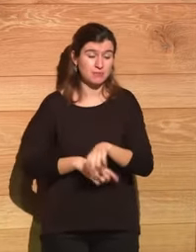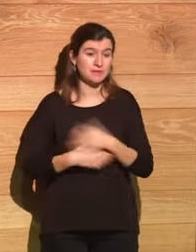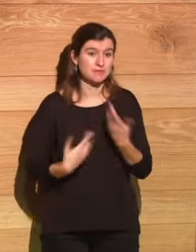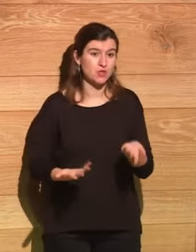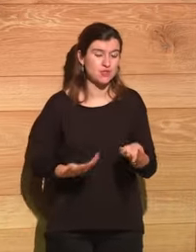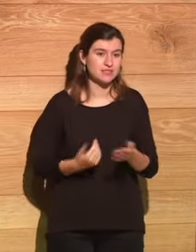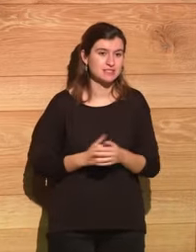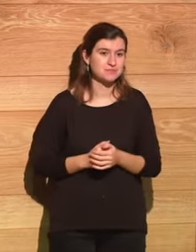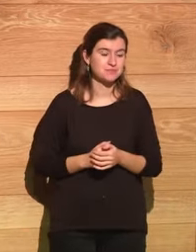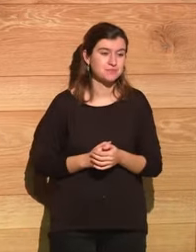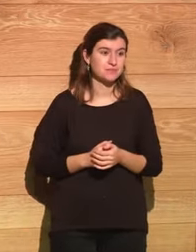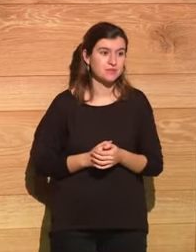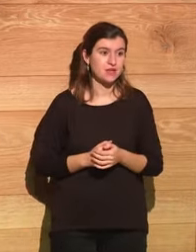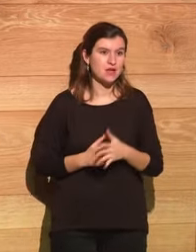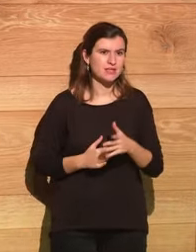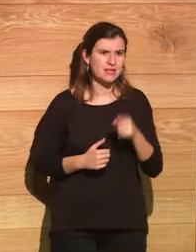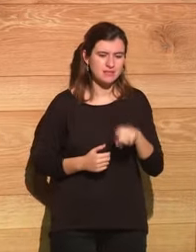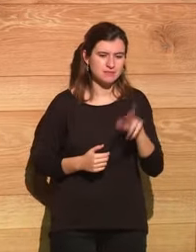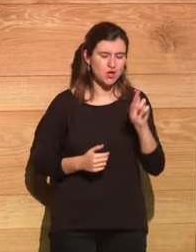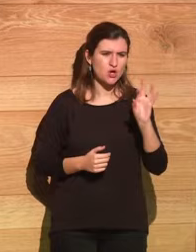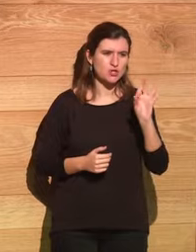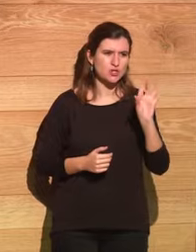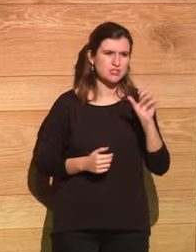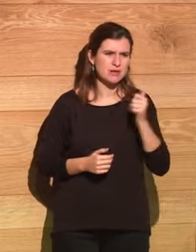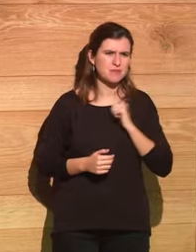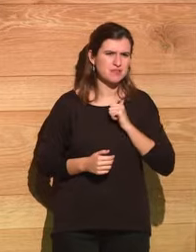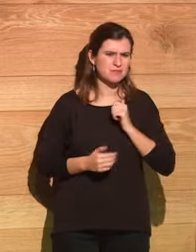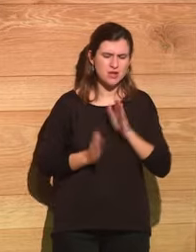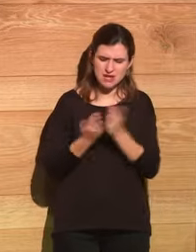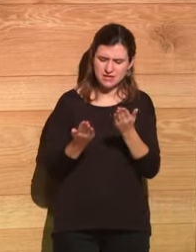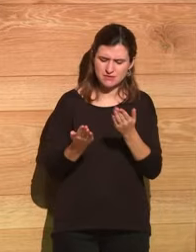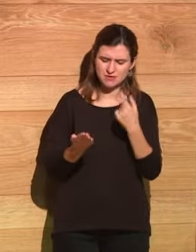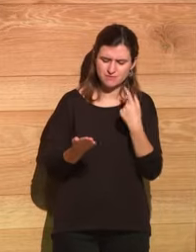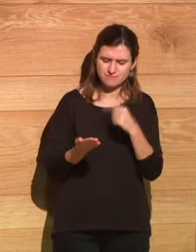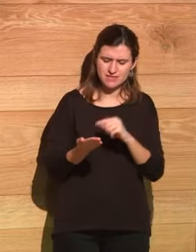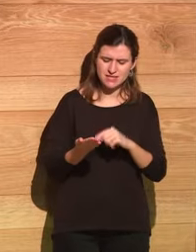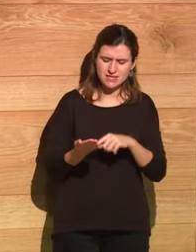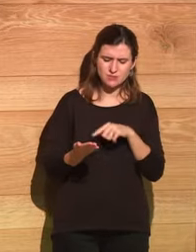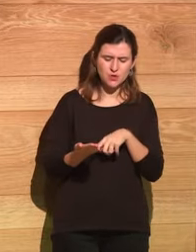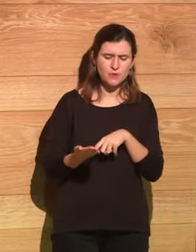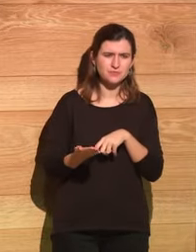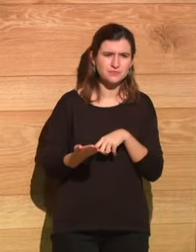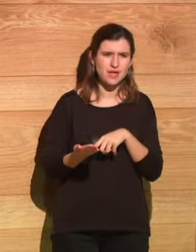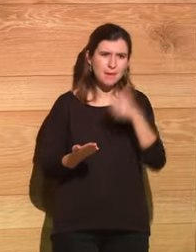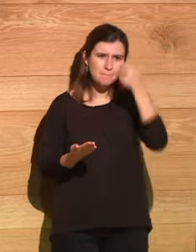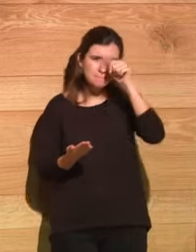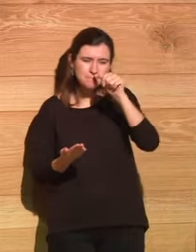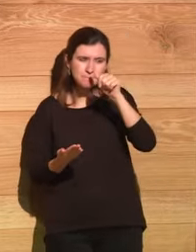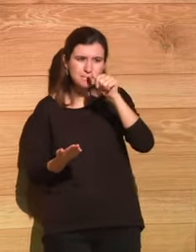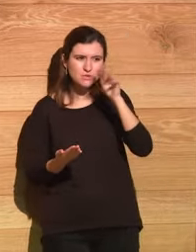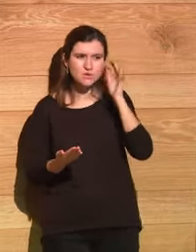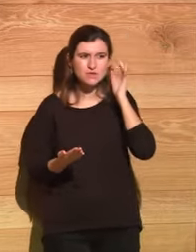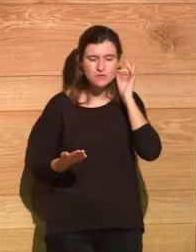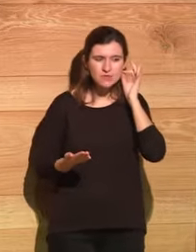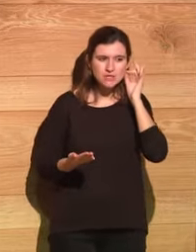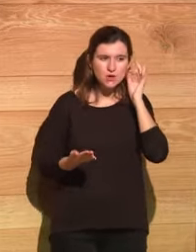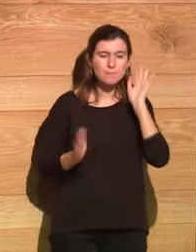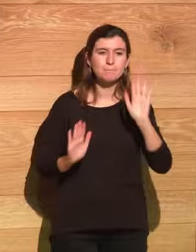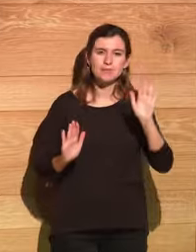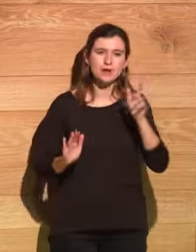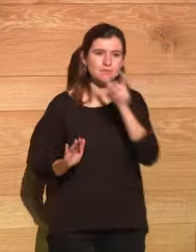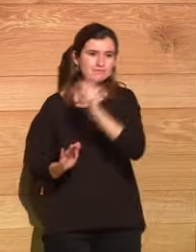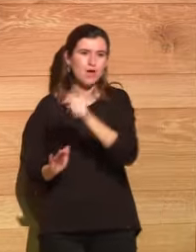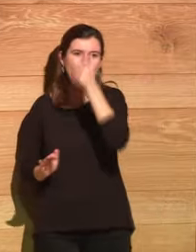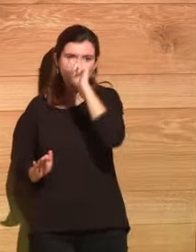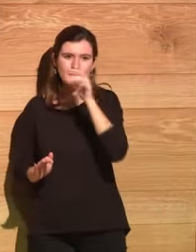decir, yo creo que le cuesta mucho decir en el libro, que realmente lo masculino y lo femenino, mejor, perdona, hombre y